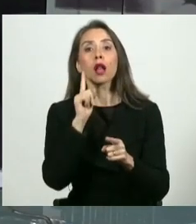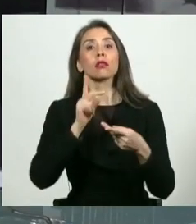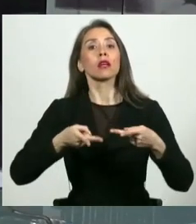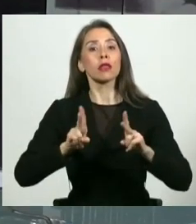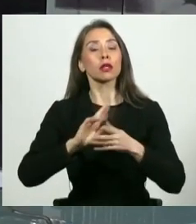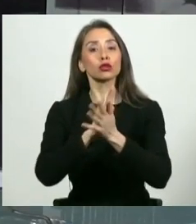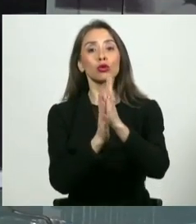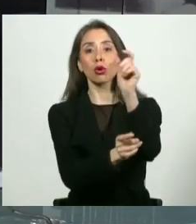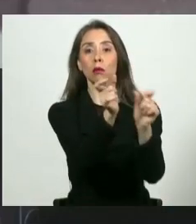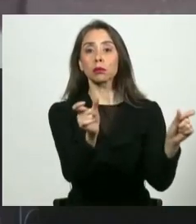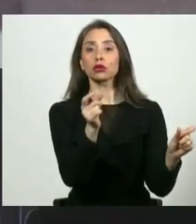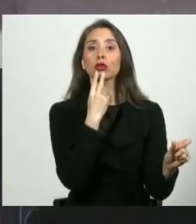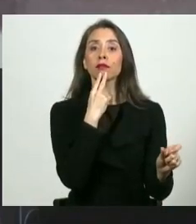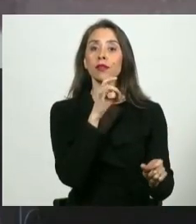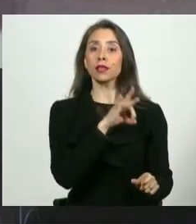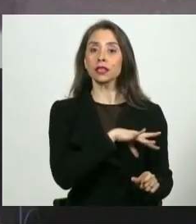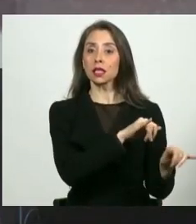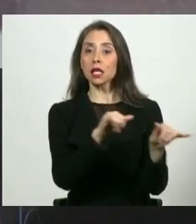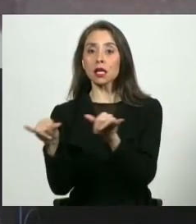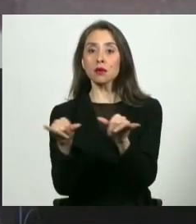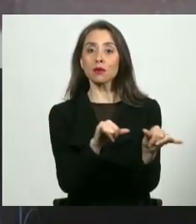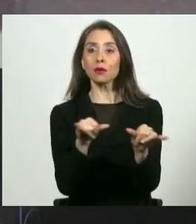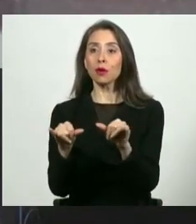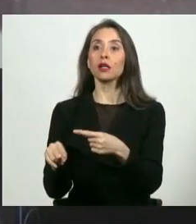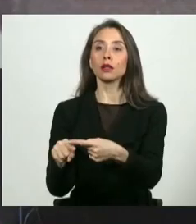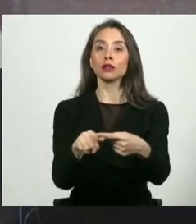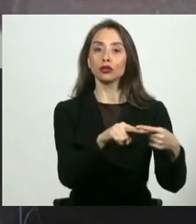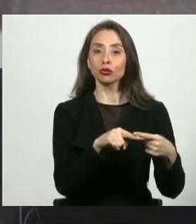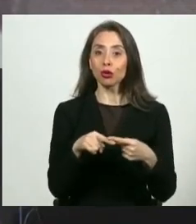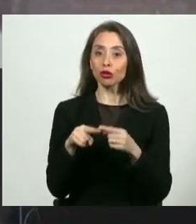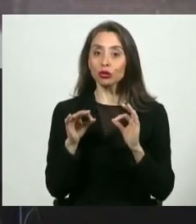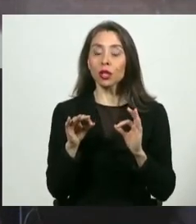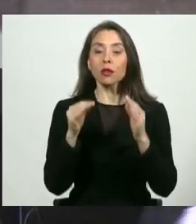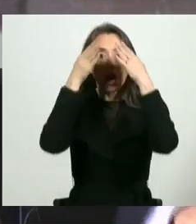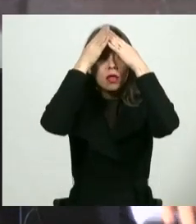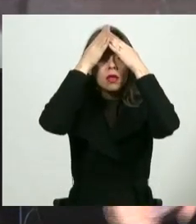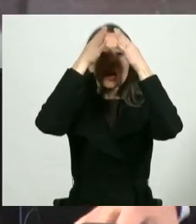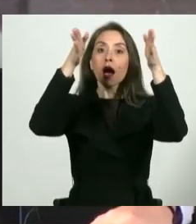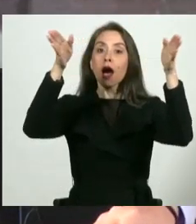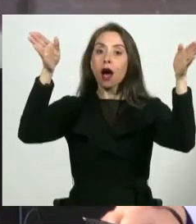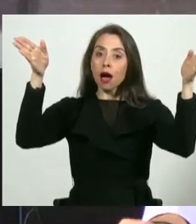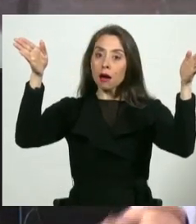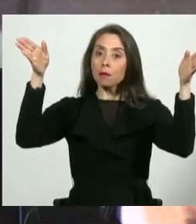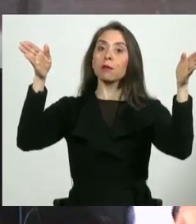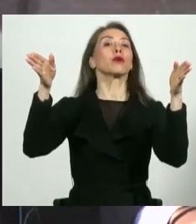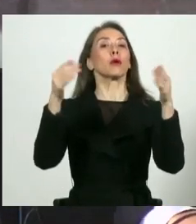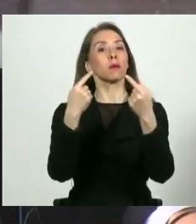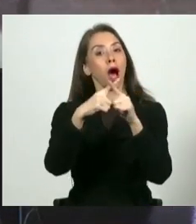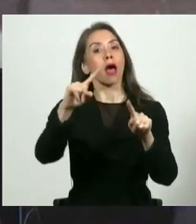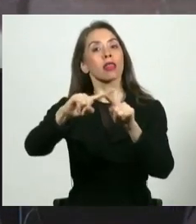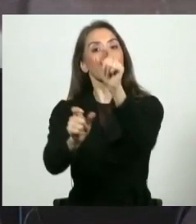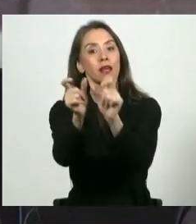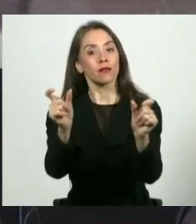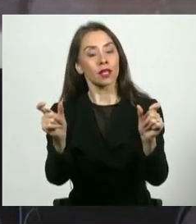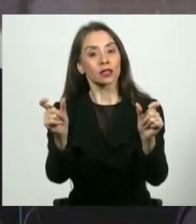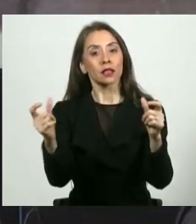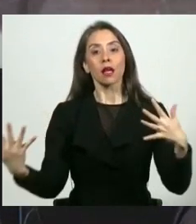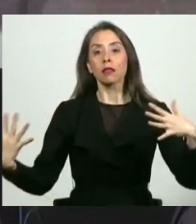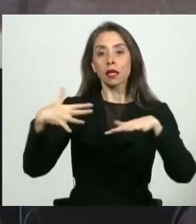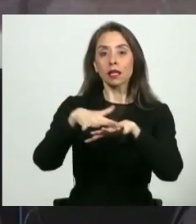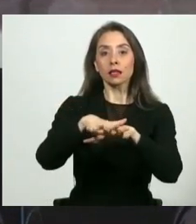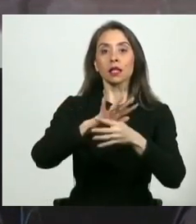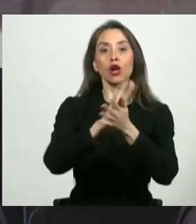los habitantes de Chile. Esto implica que como sociedad debemos ser lo suficientemente amplios, abiertos a la diversidad e integrados para que todos y